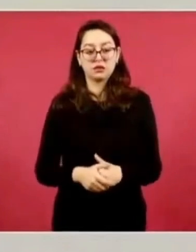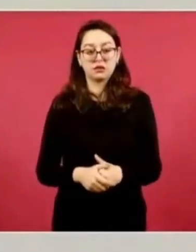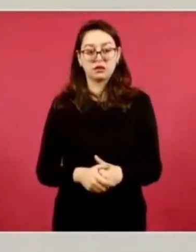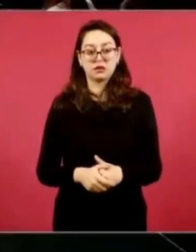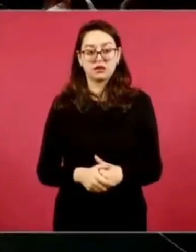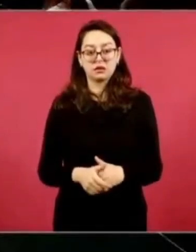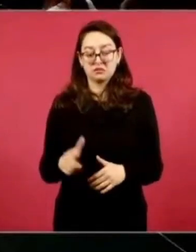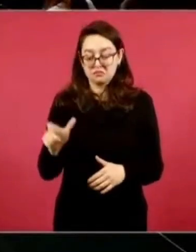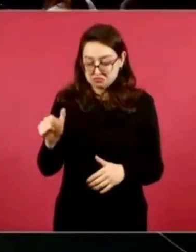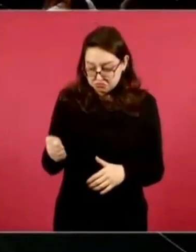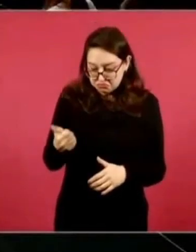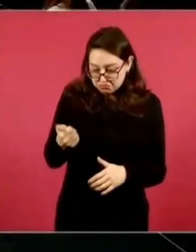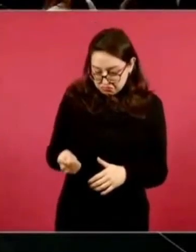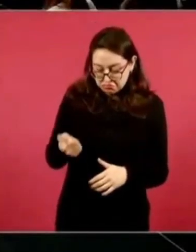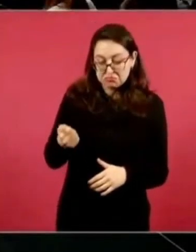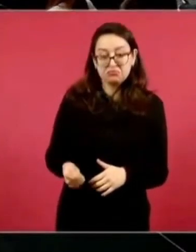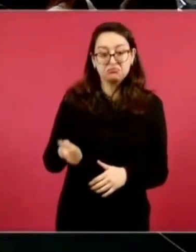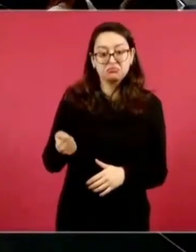Estoy apretando.